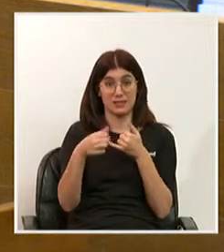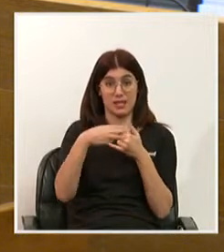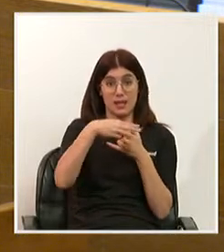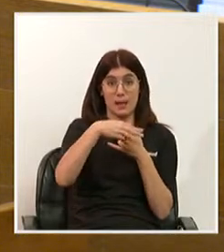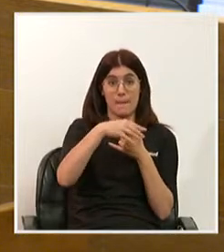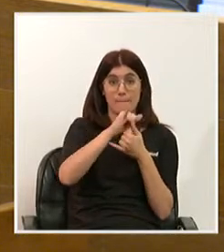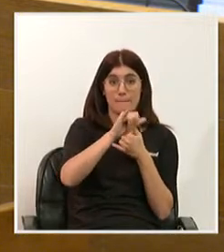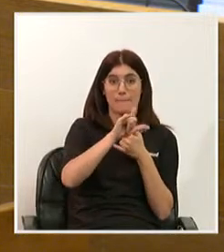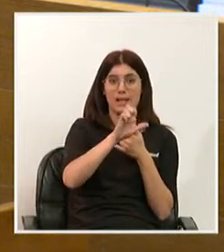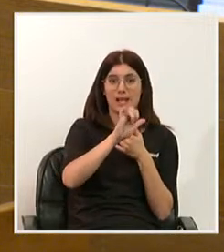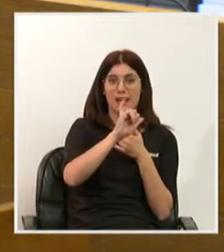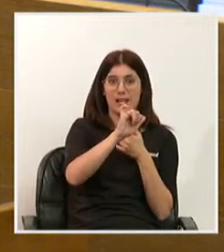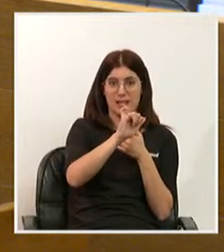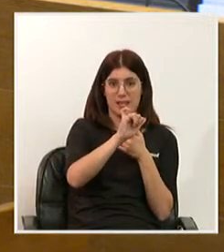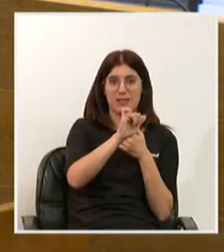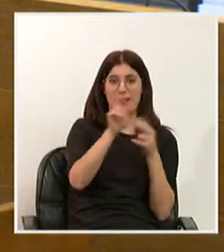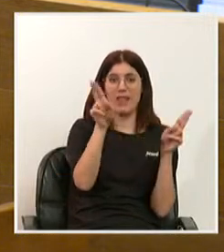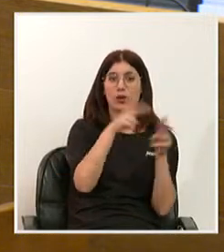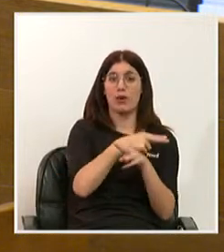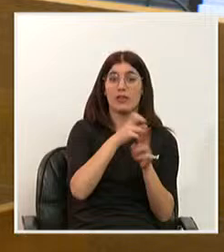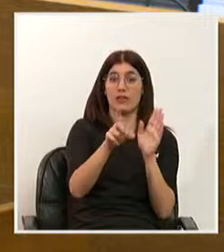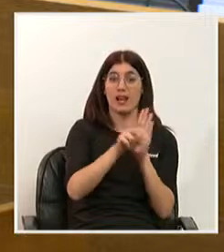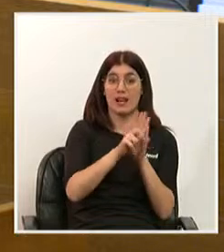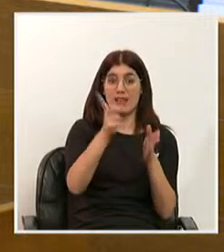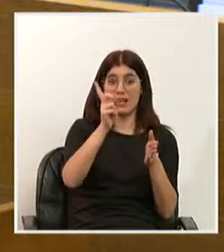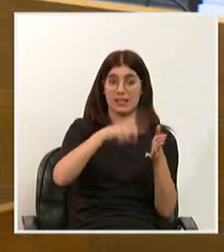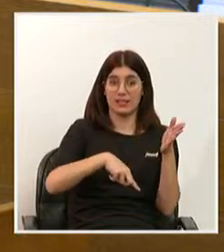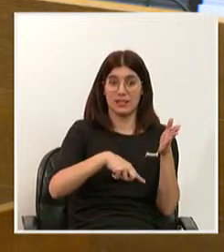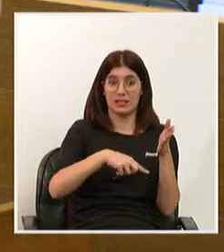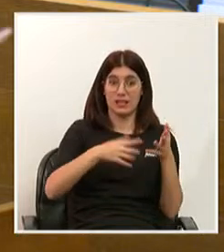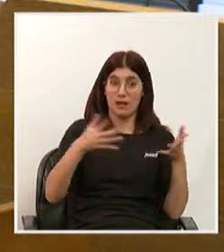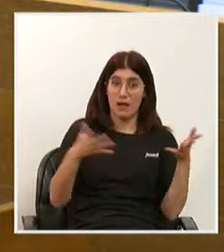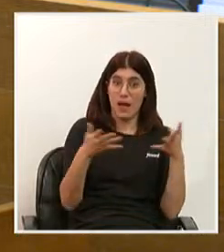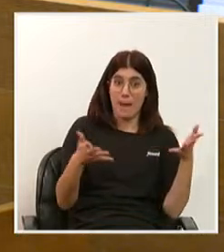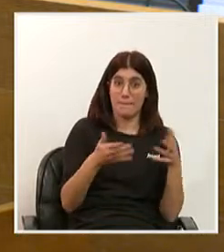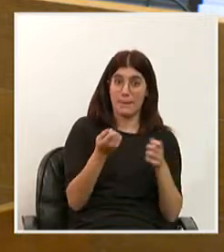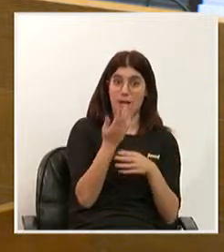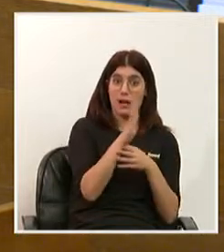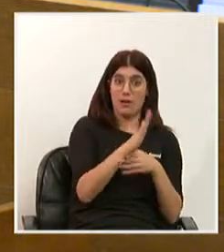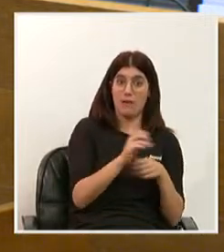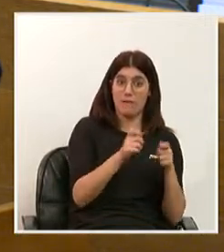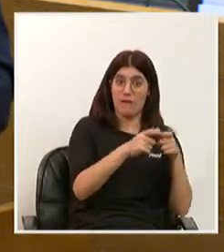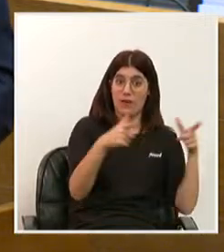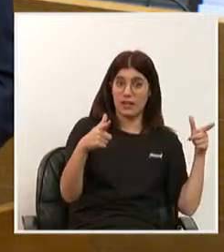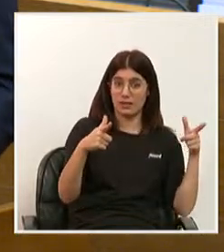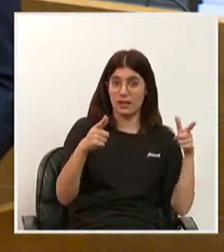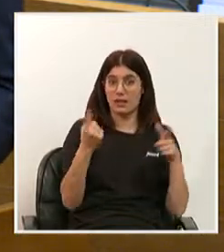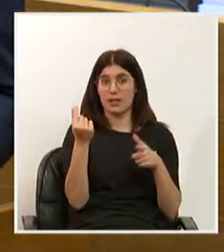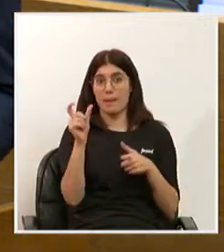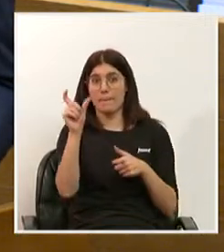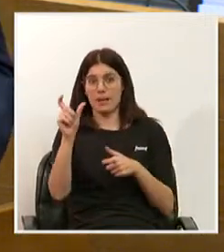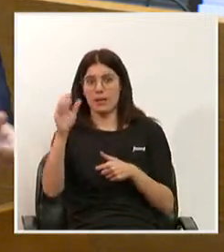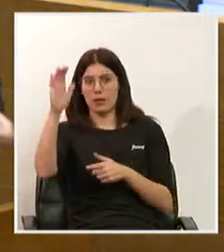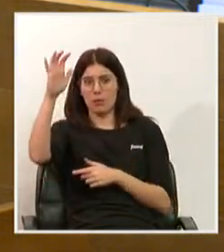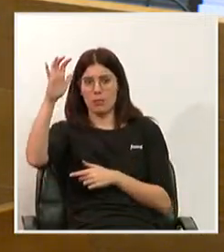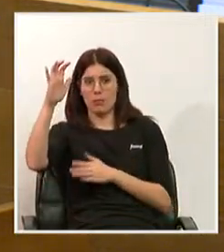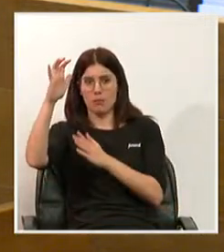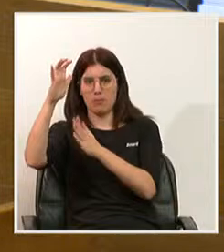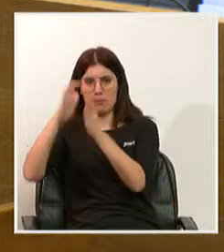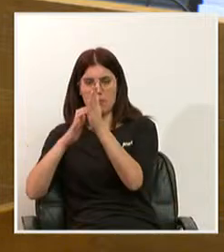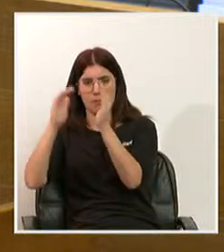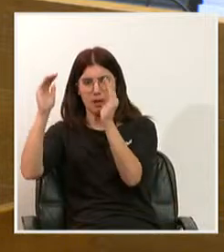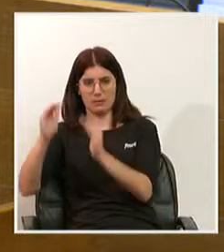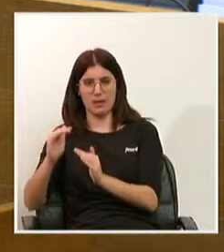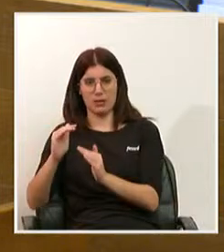derogación de la ley de alquileres fomenta la oferta amplía la oferta y rebaja el precio de los inmuebles en Buenos